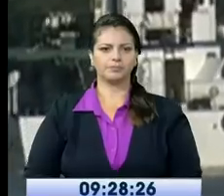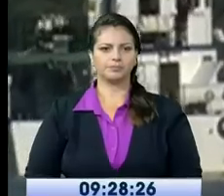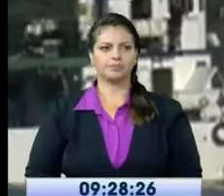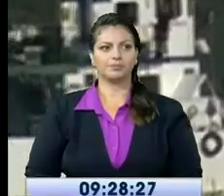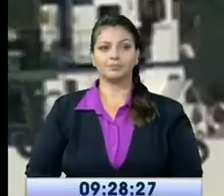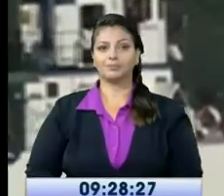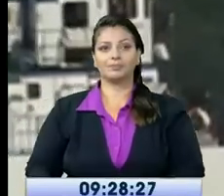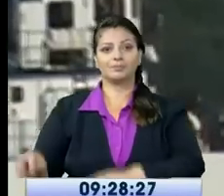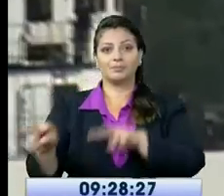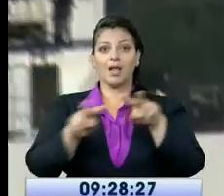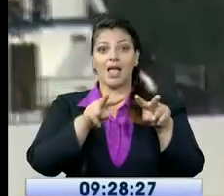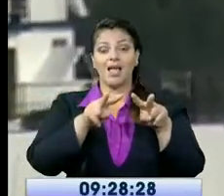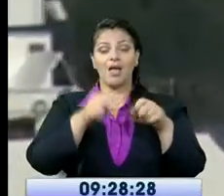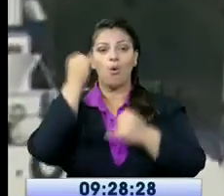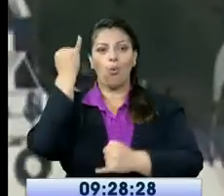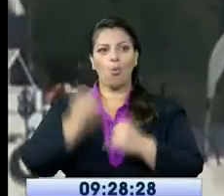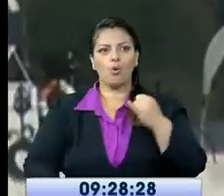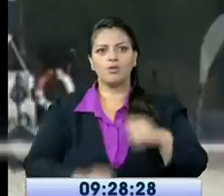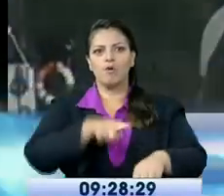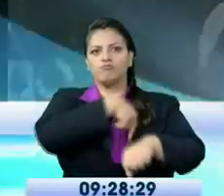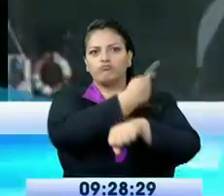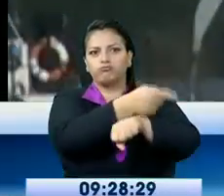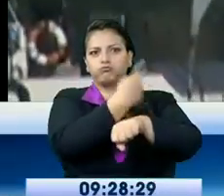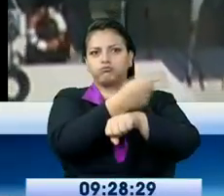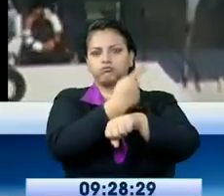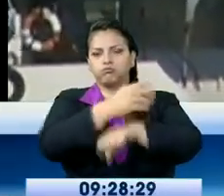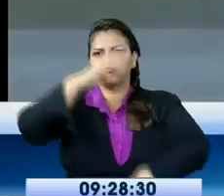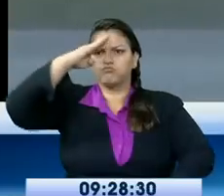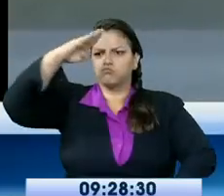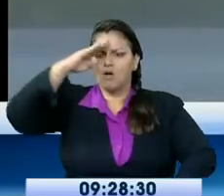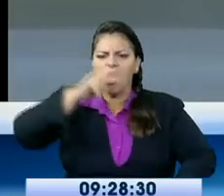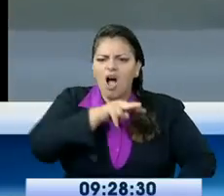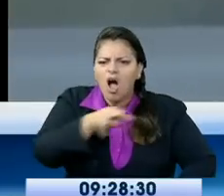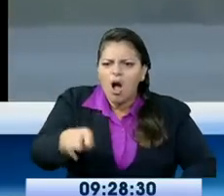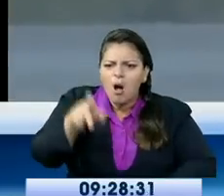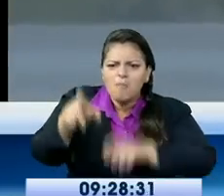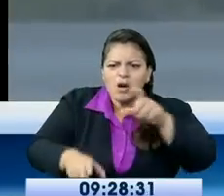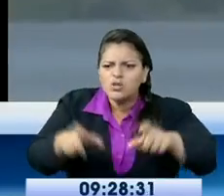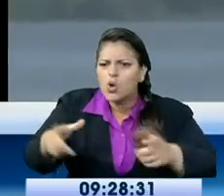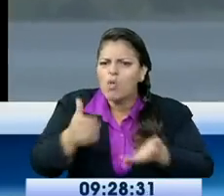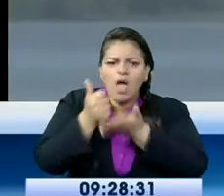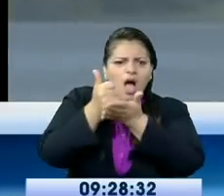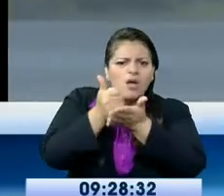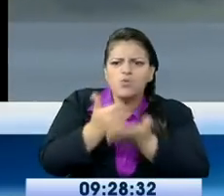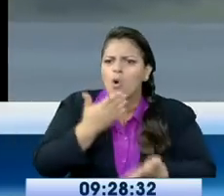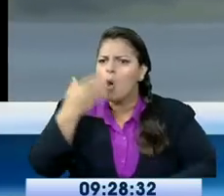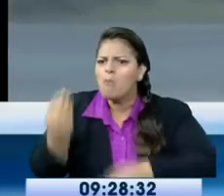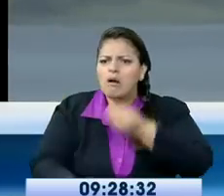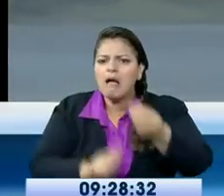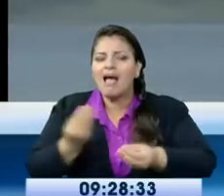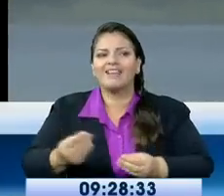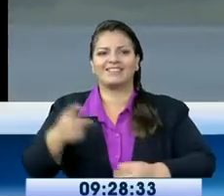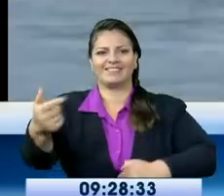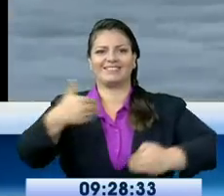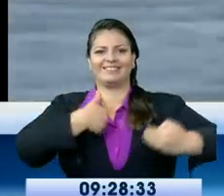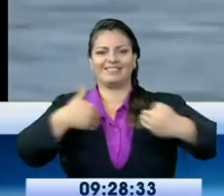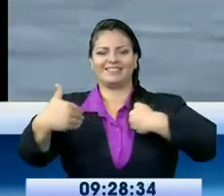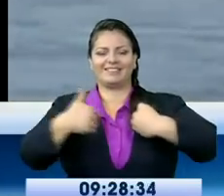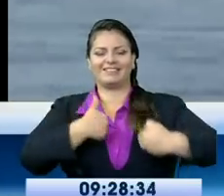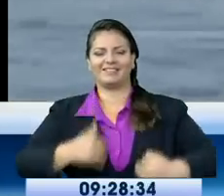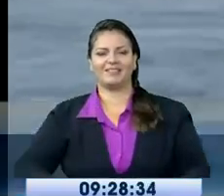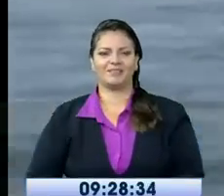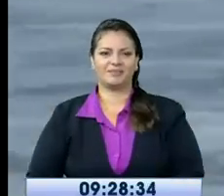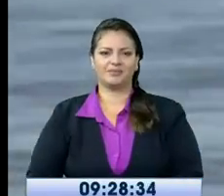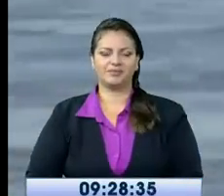El desfile culminó con el simulacro de una evacuación aérea tras una emergencia en alta mar, informó Ítalo Ruiz.